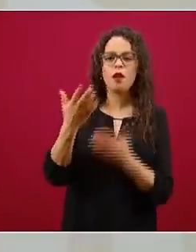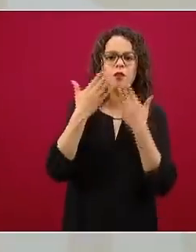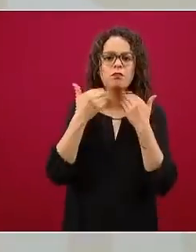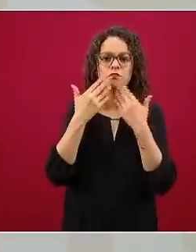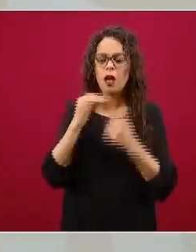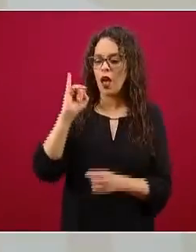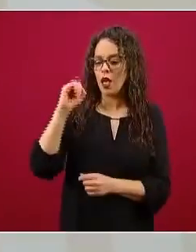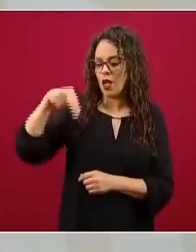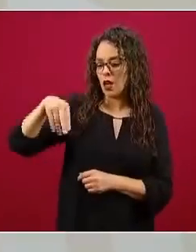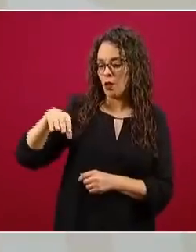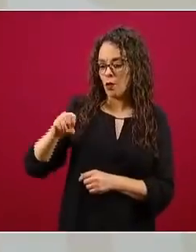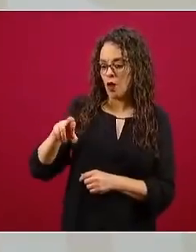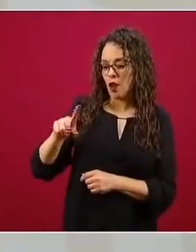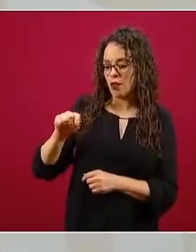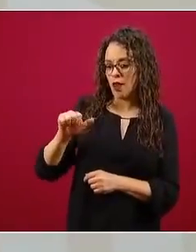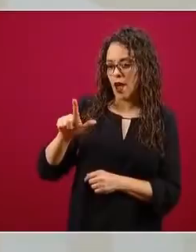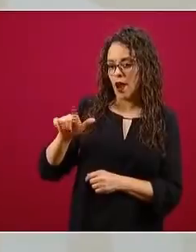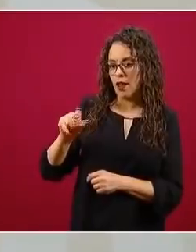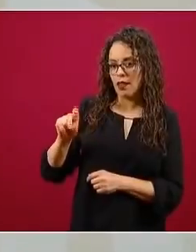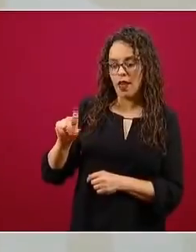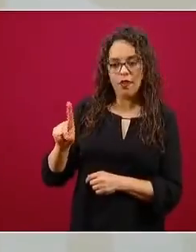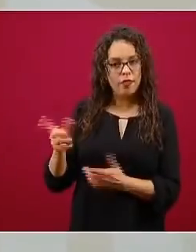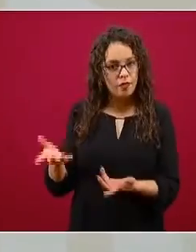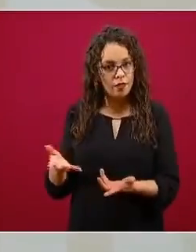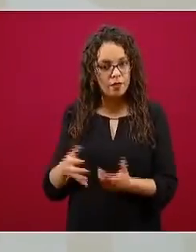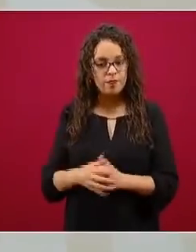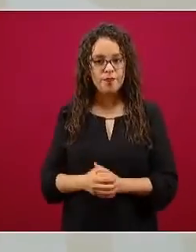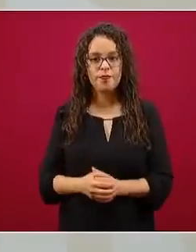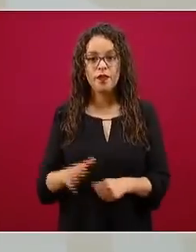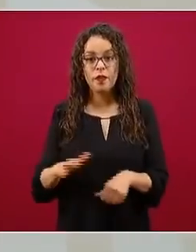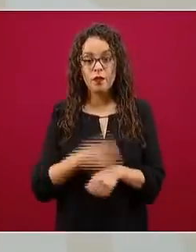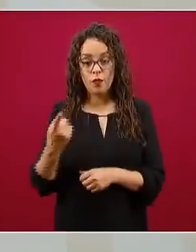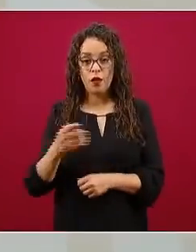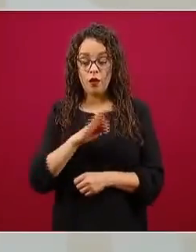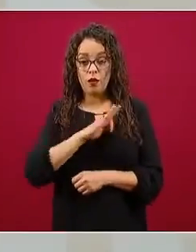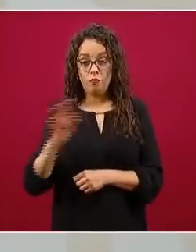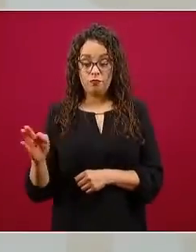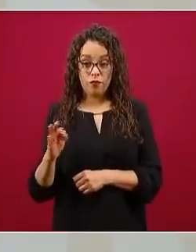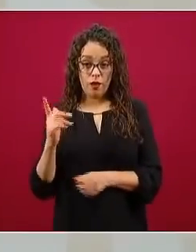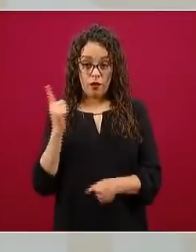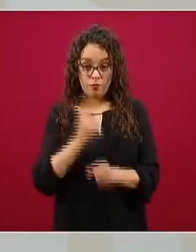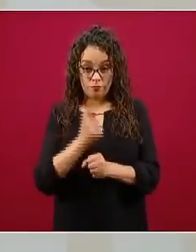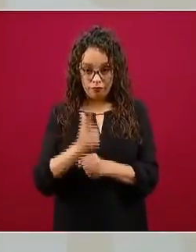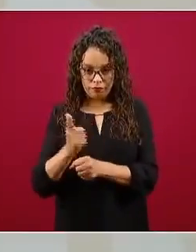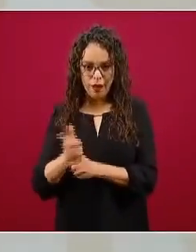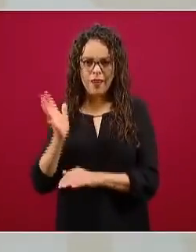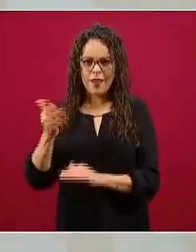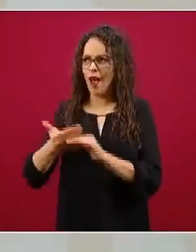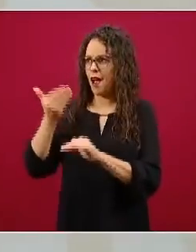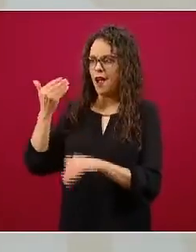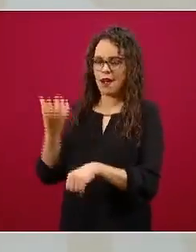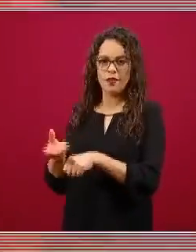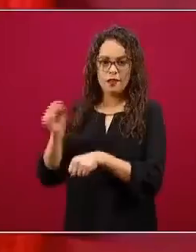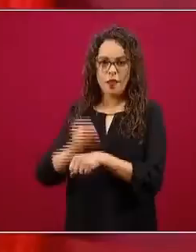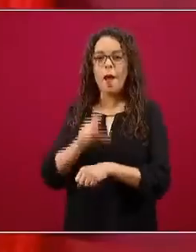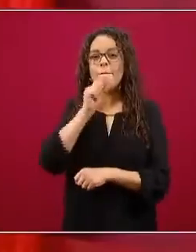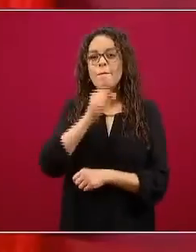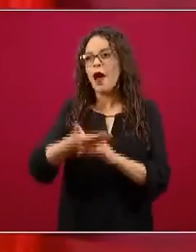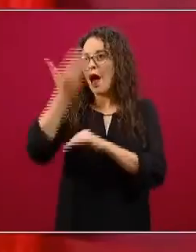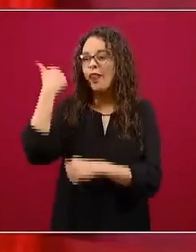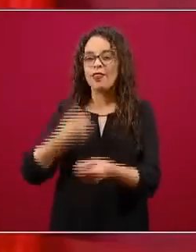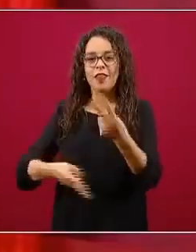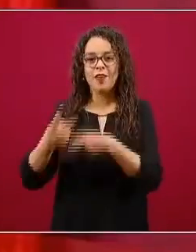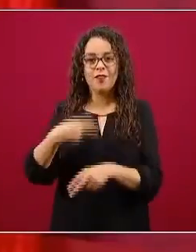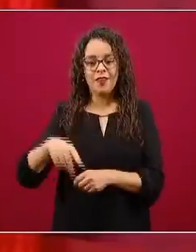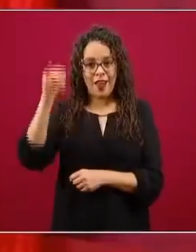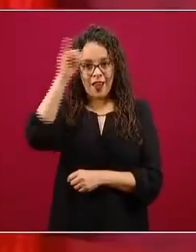Víctor Borja es muy útil porque nos permite identificar lo que comentamos hace varias semanas, incluyendo cuando vino la doctora Sheinbaum,